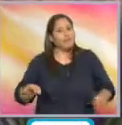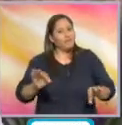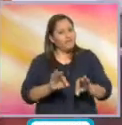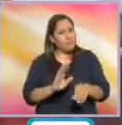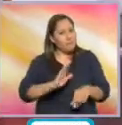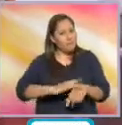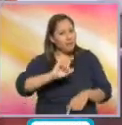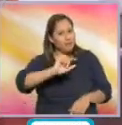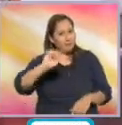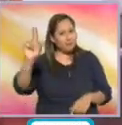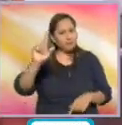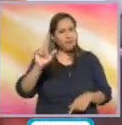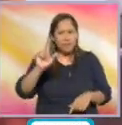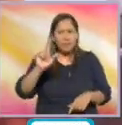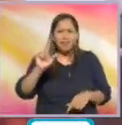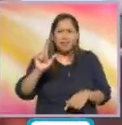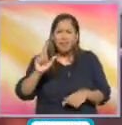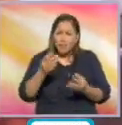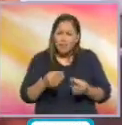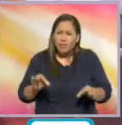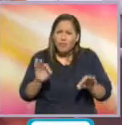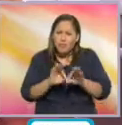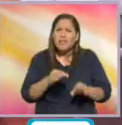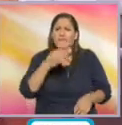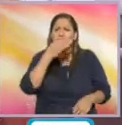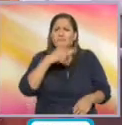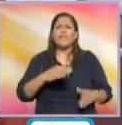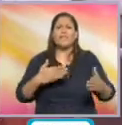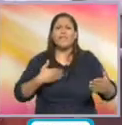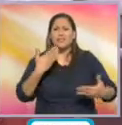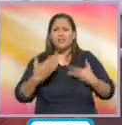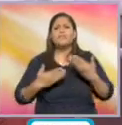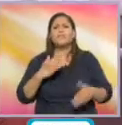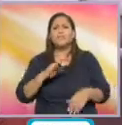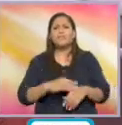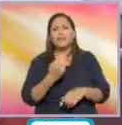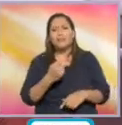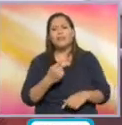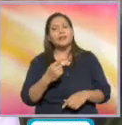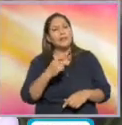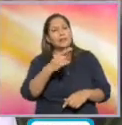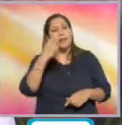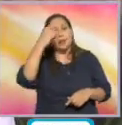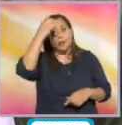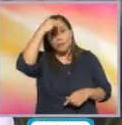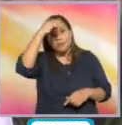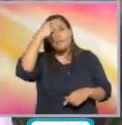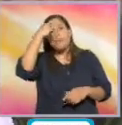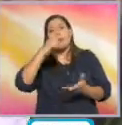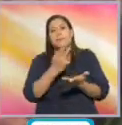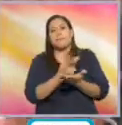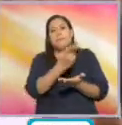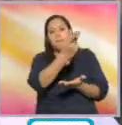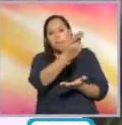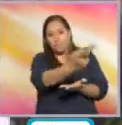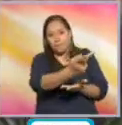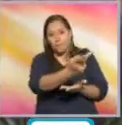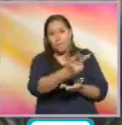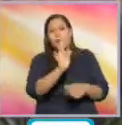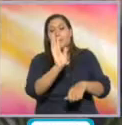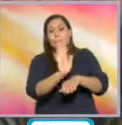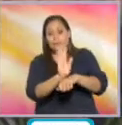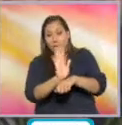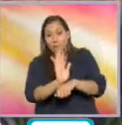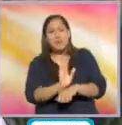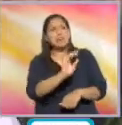importantes. ¿Qué le da la importancia a un festival? Bueno, sencillamente sus criterios de premiación, qué películas